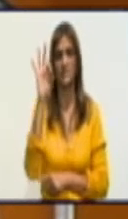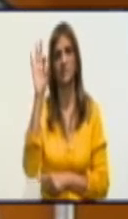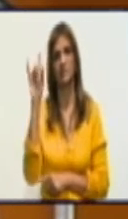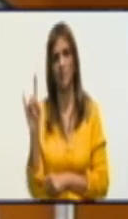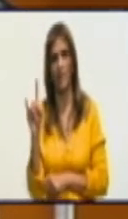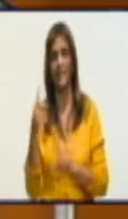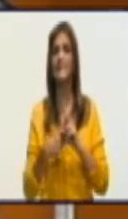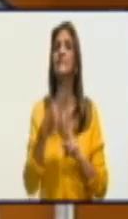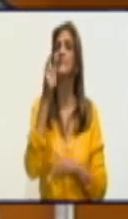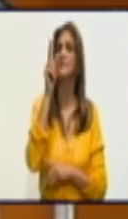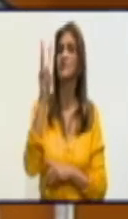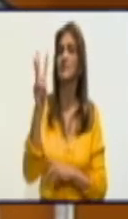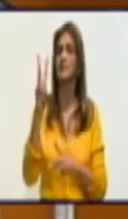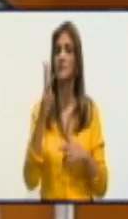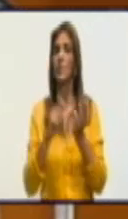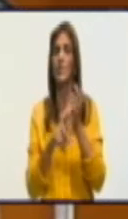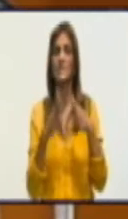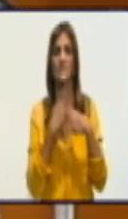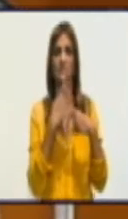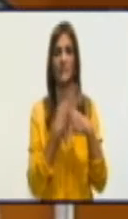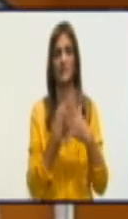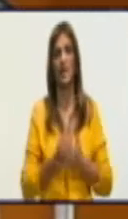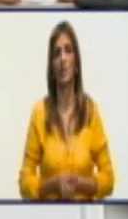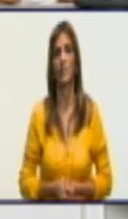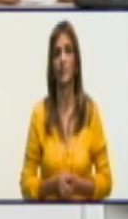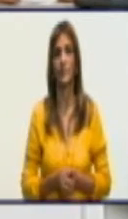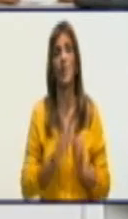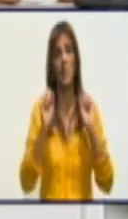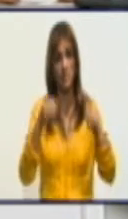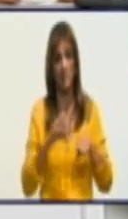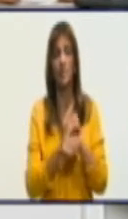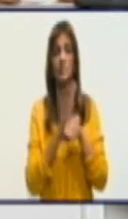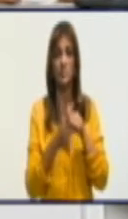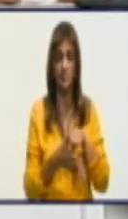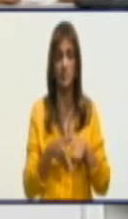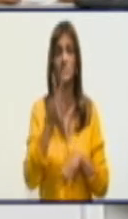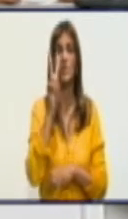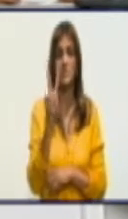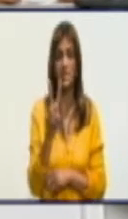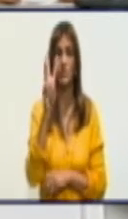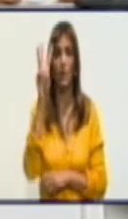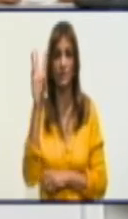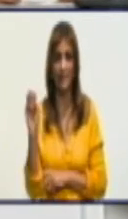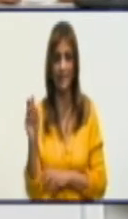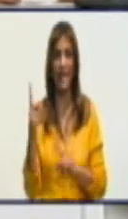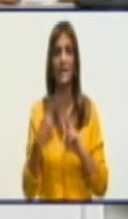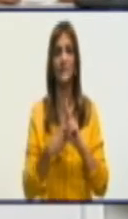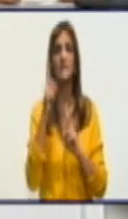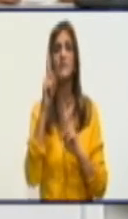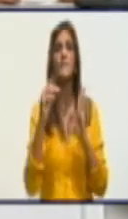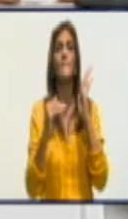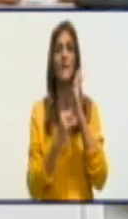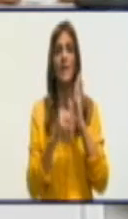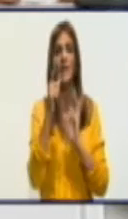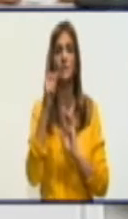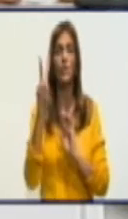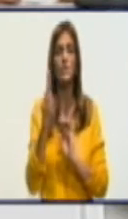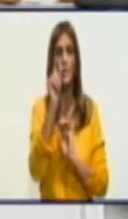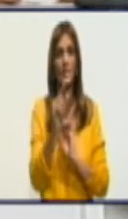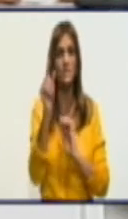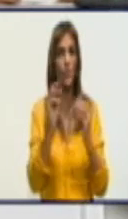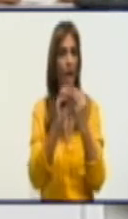en Santiago de Cuba. Sospechosos tenemos en los diferentes centros de aislamiento 230 y 1.012 contactos.